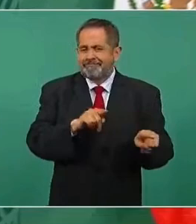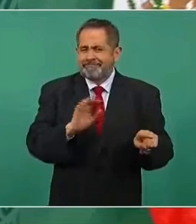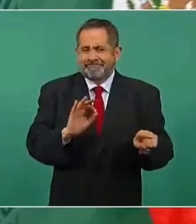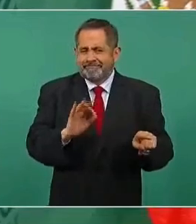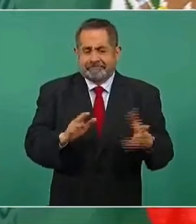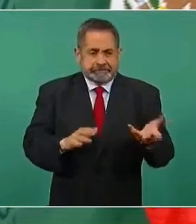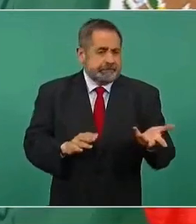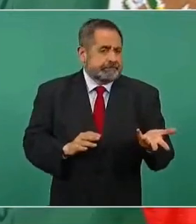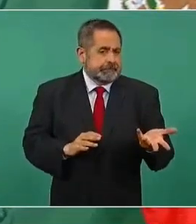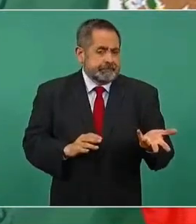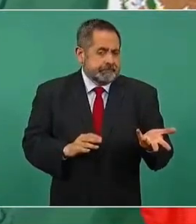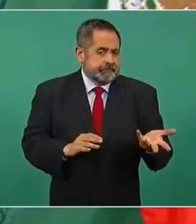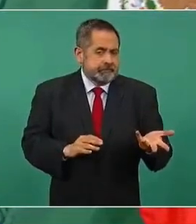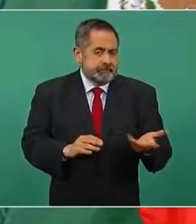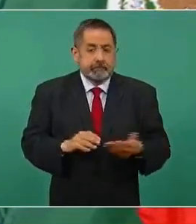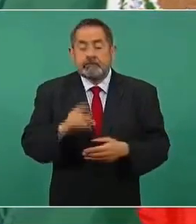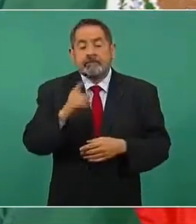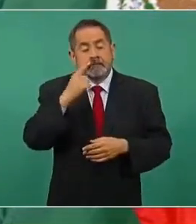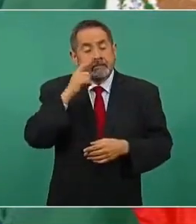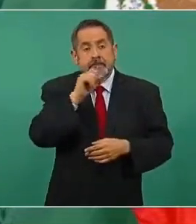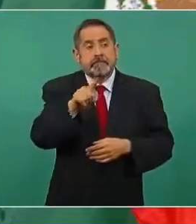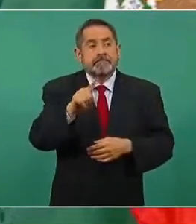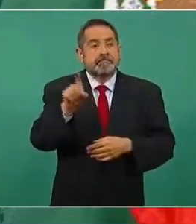De todas maneras, la parte de Texas